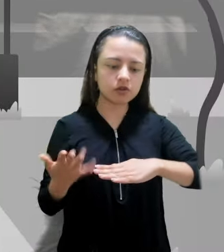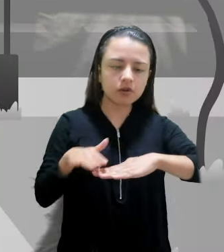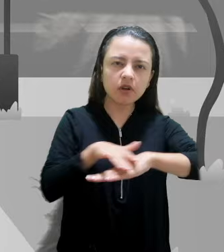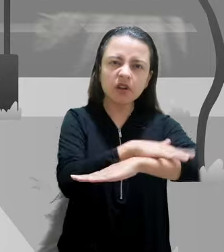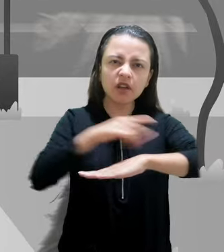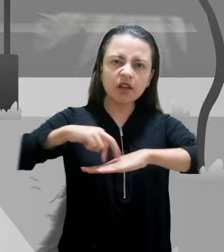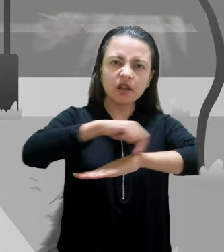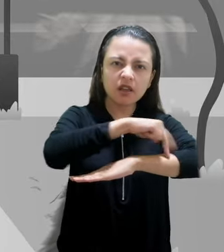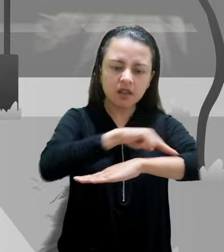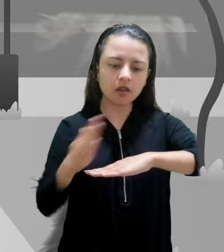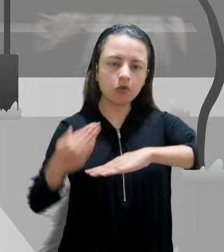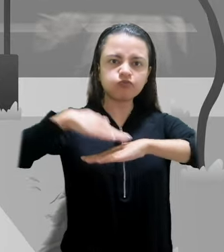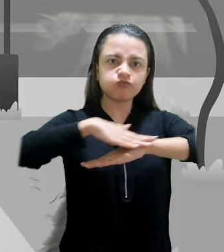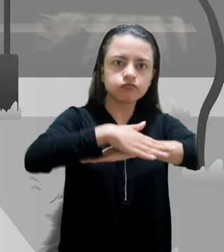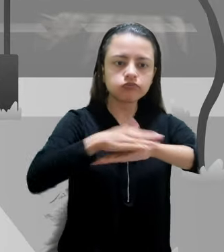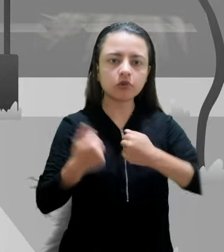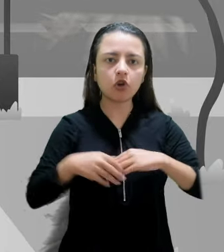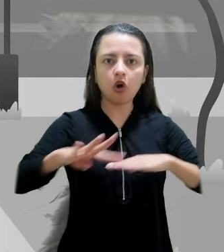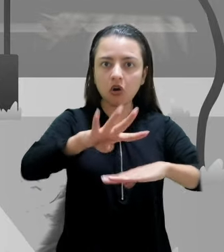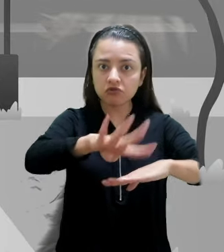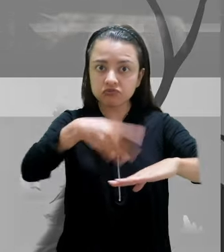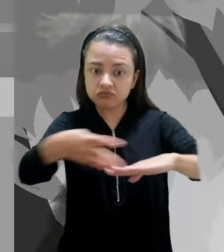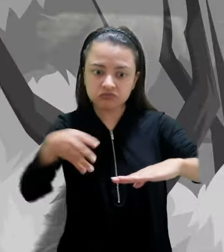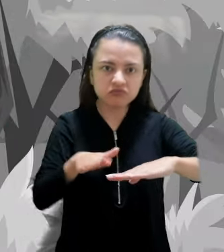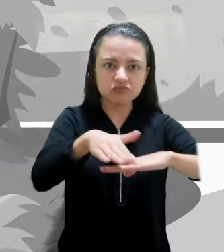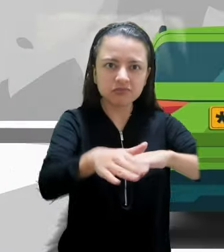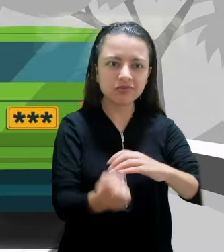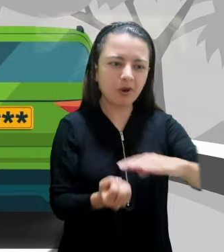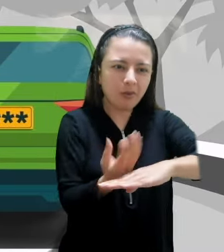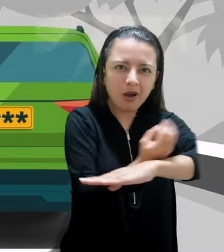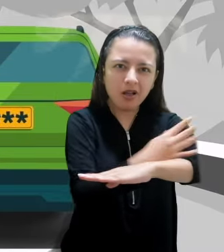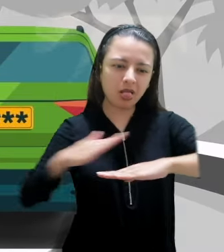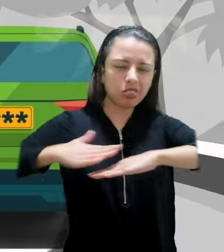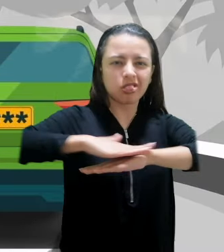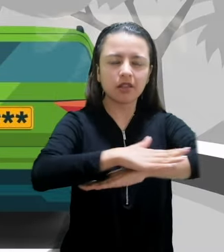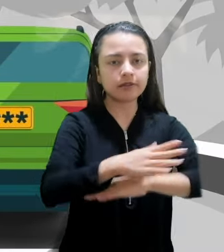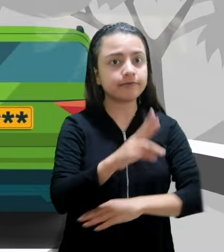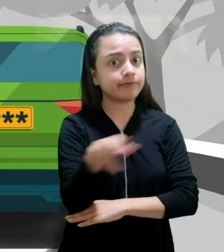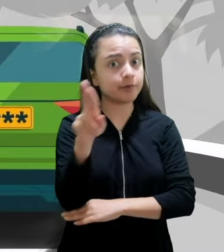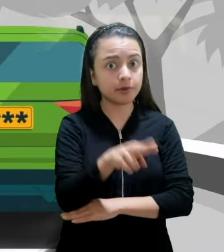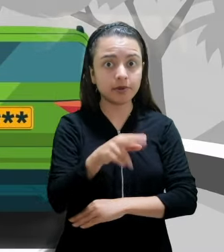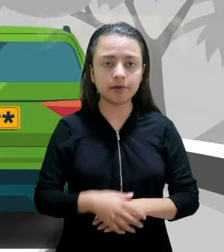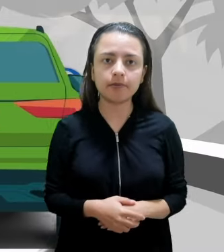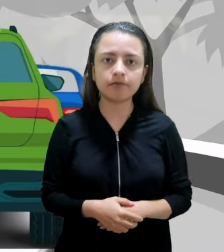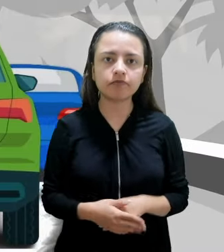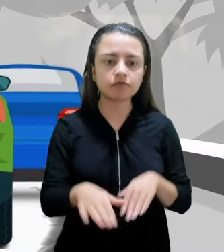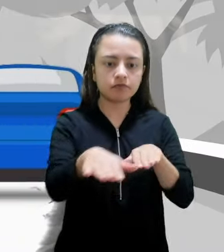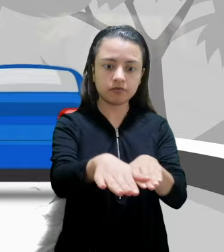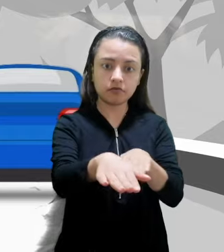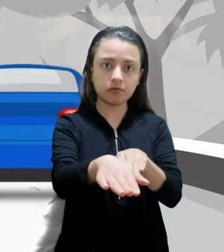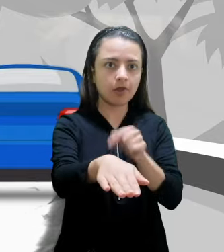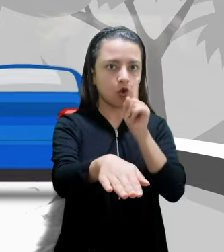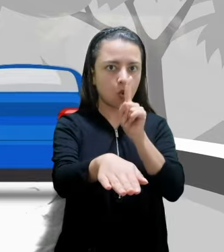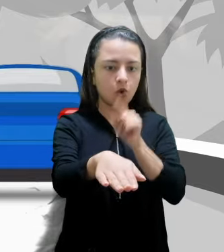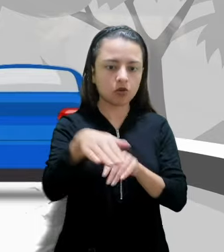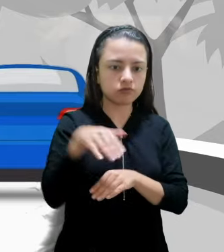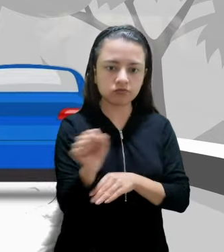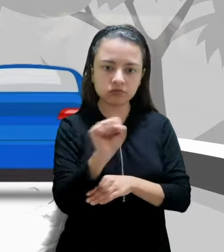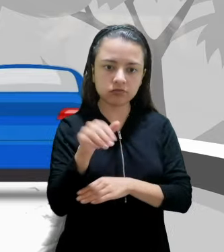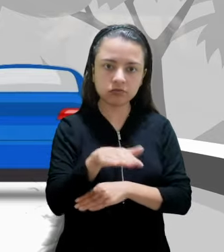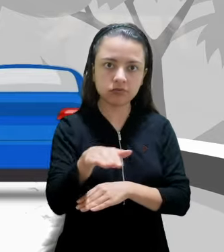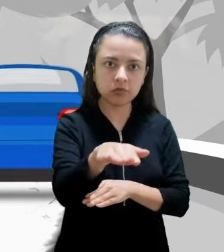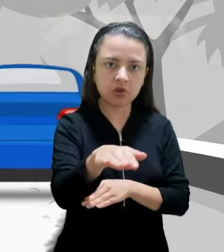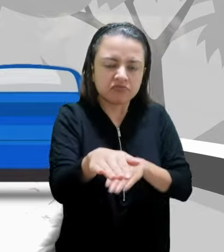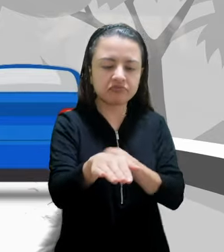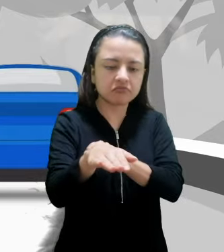vías peatonales, separadores, bermas y zonas verdes. D06, adelantar a otro vehículo en berma, túnel, puente, curva, pasos a nivel y cruces